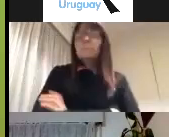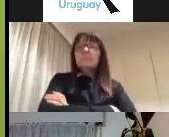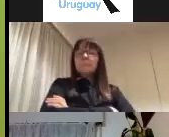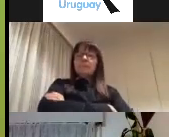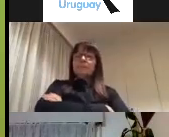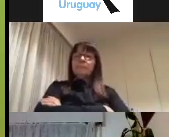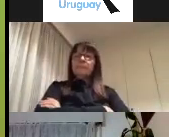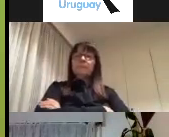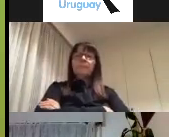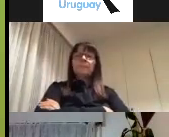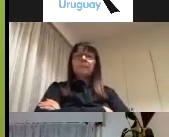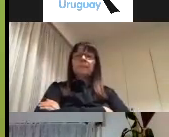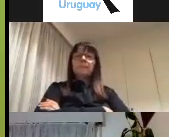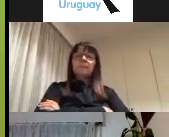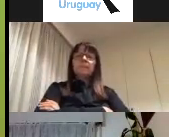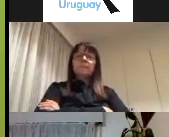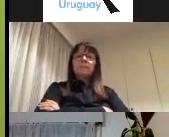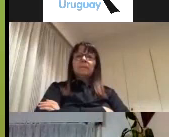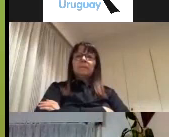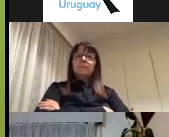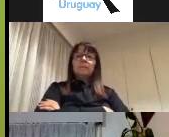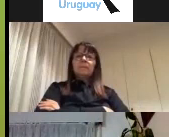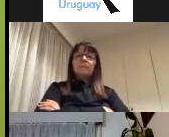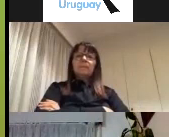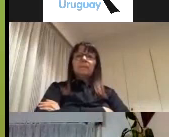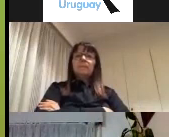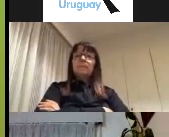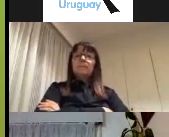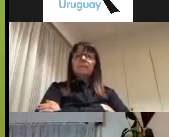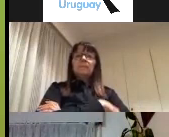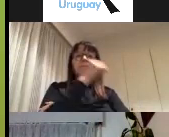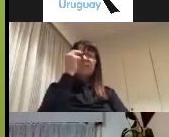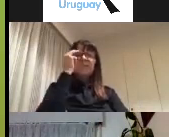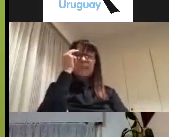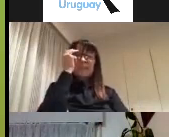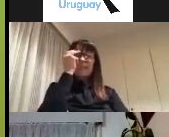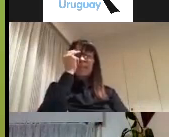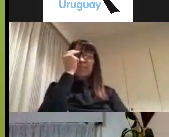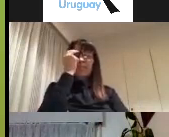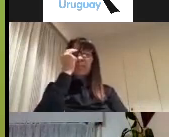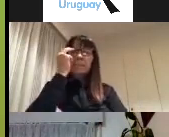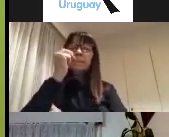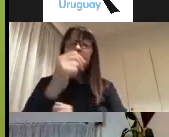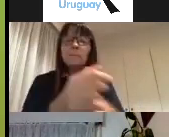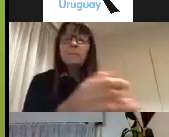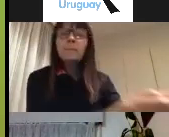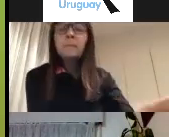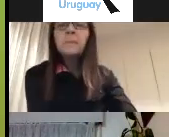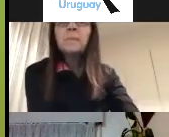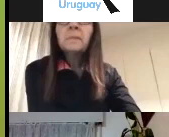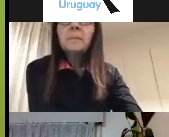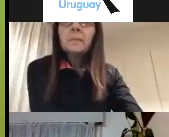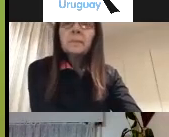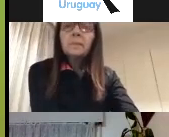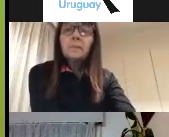Después todo esto fue que acá hay aves comunes acá también. Por ejemplo, el churrinche, la gorondrina azul que allá